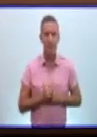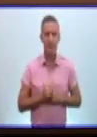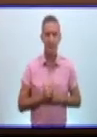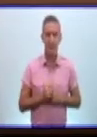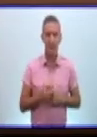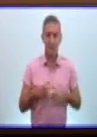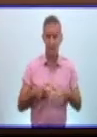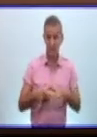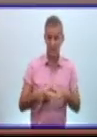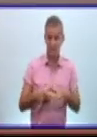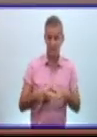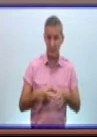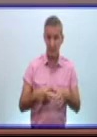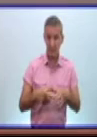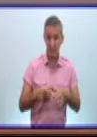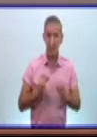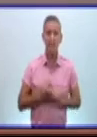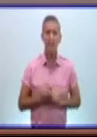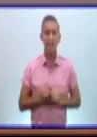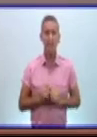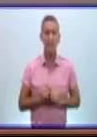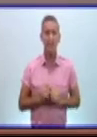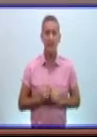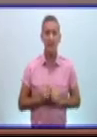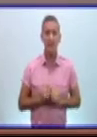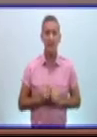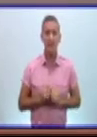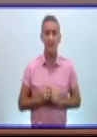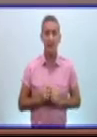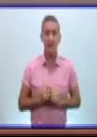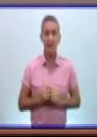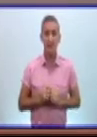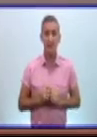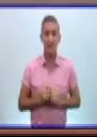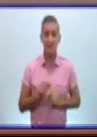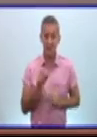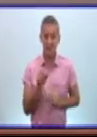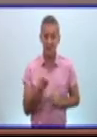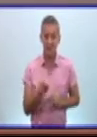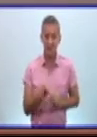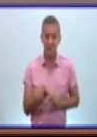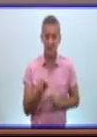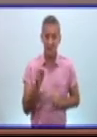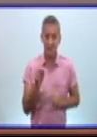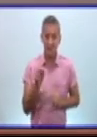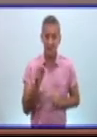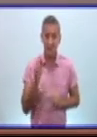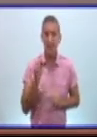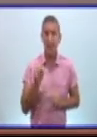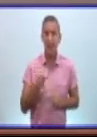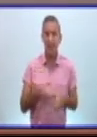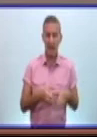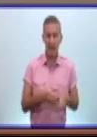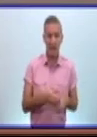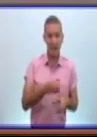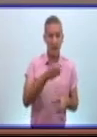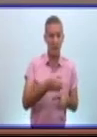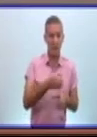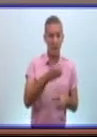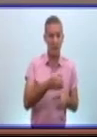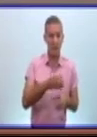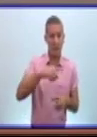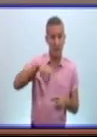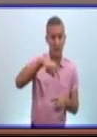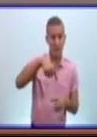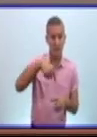un vidrio reloj. Vamos a añadir una pequeña parte de esta muestra en un vaso de precipitados. Para eso me voy a